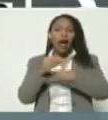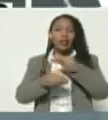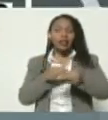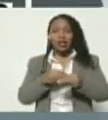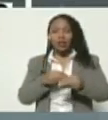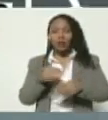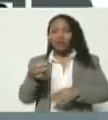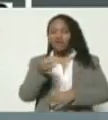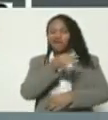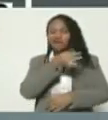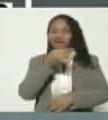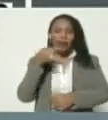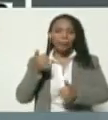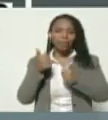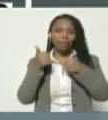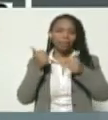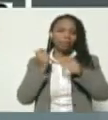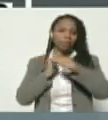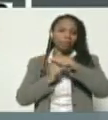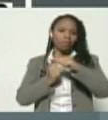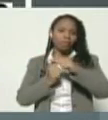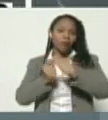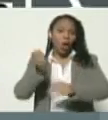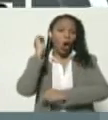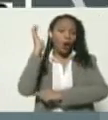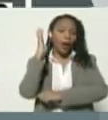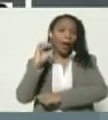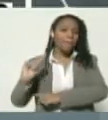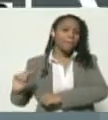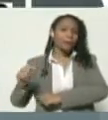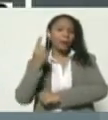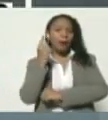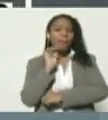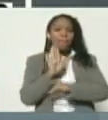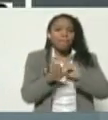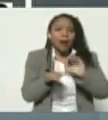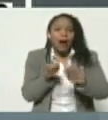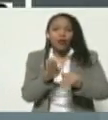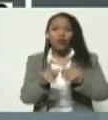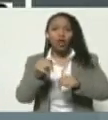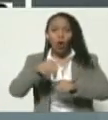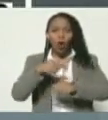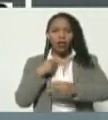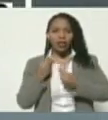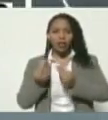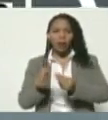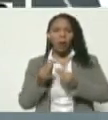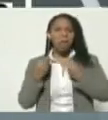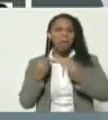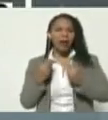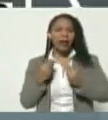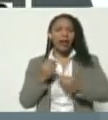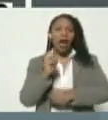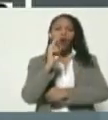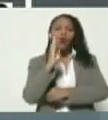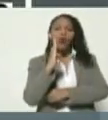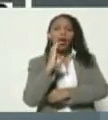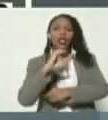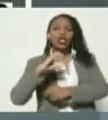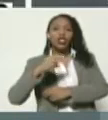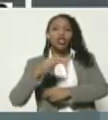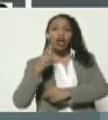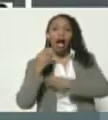un éxito. Y la jornada, el primer paso que hemos dado hoy para que las UVC